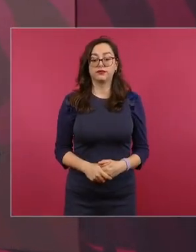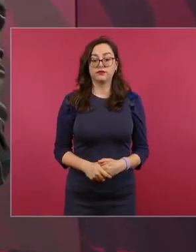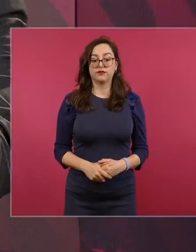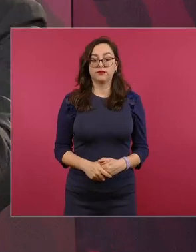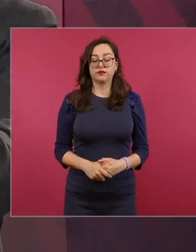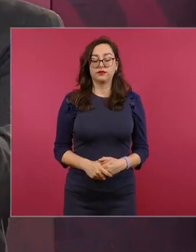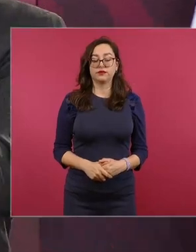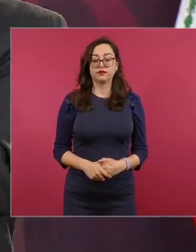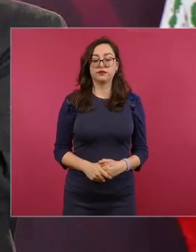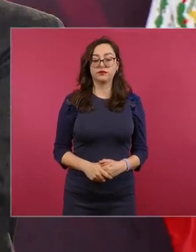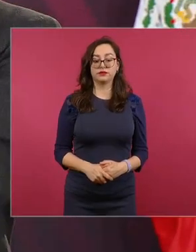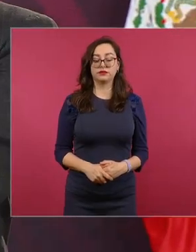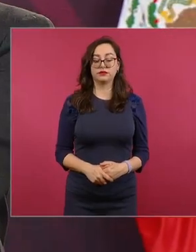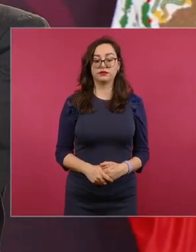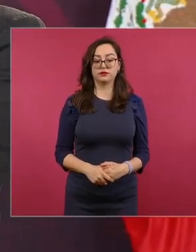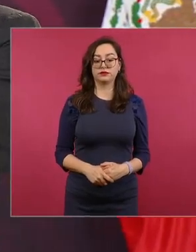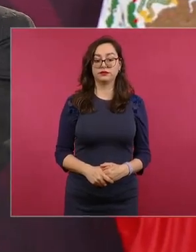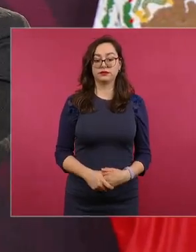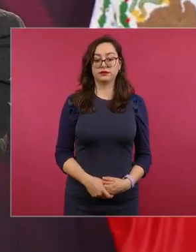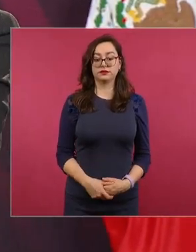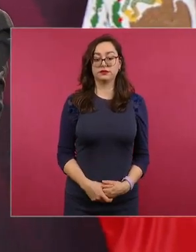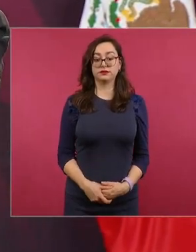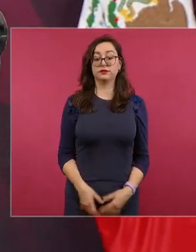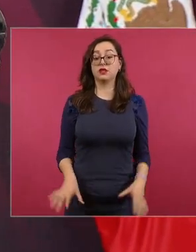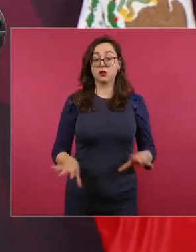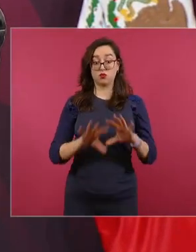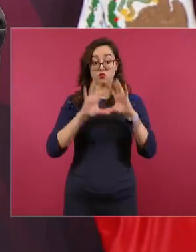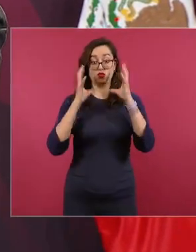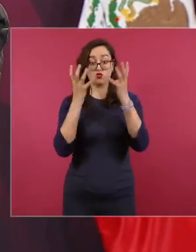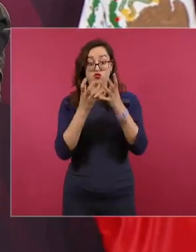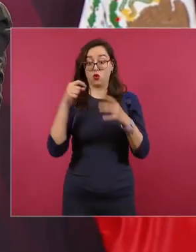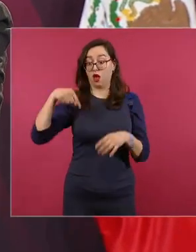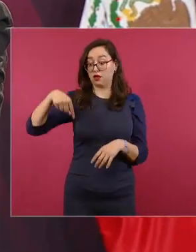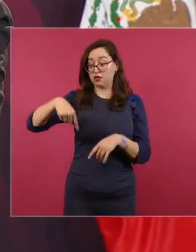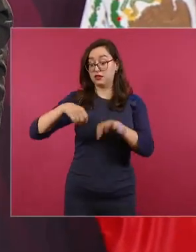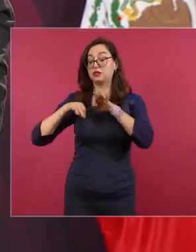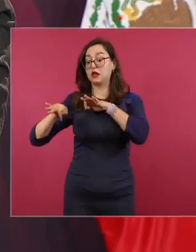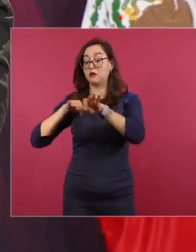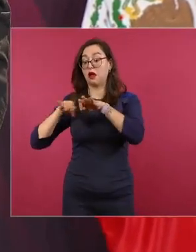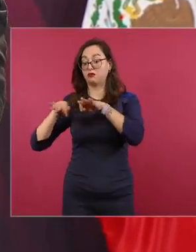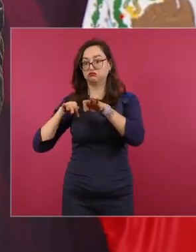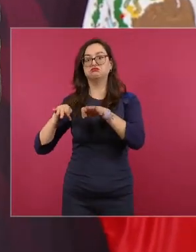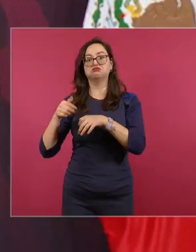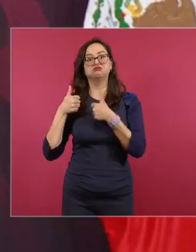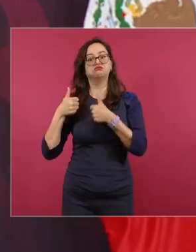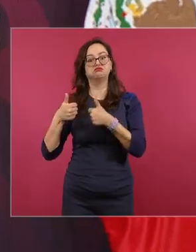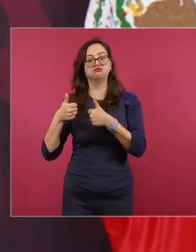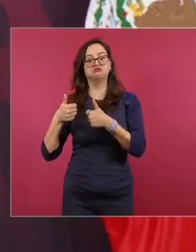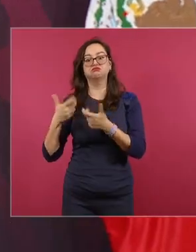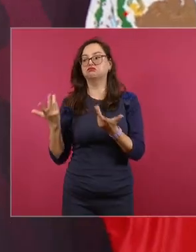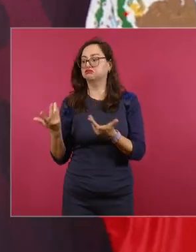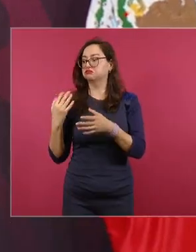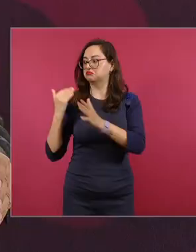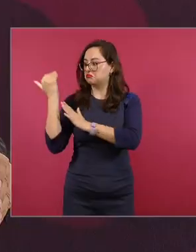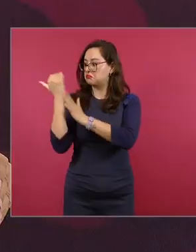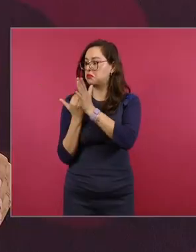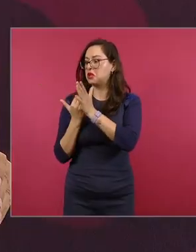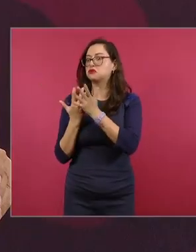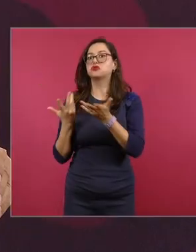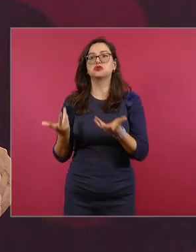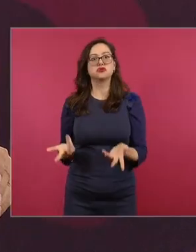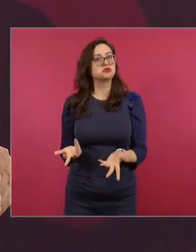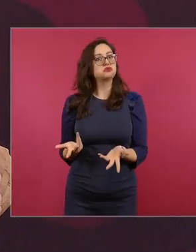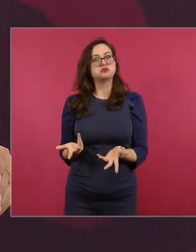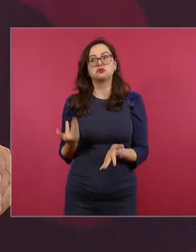La tasa de desempleo en México es de las más bajas del mundo y tiene que ver con la llegada de inversión